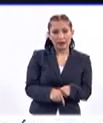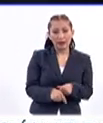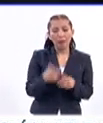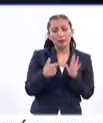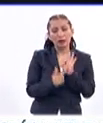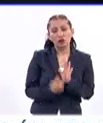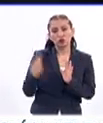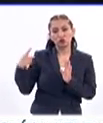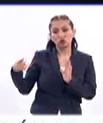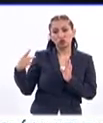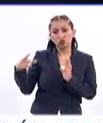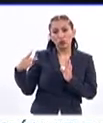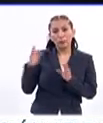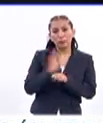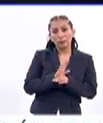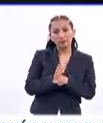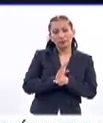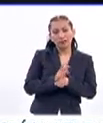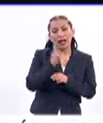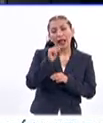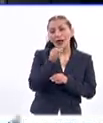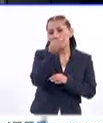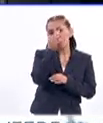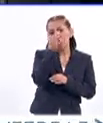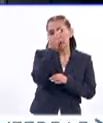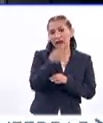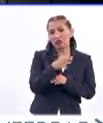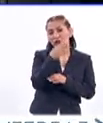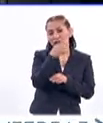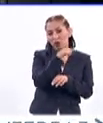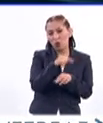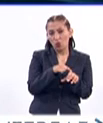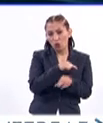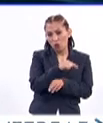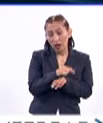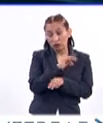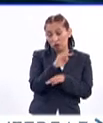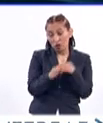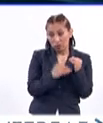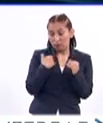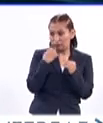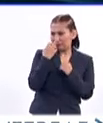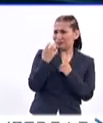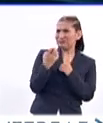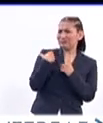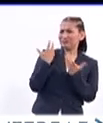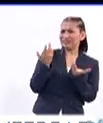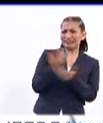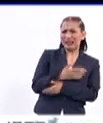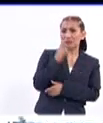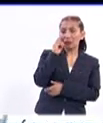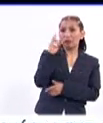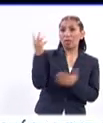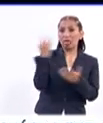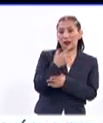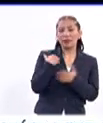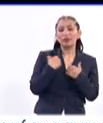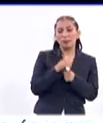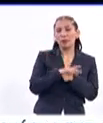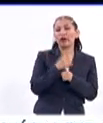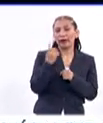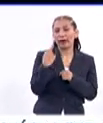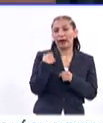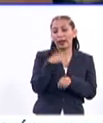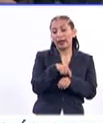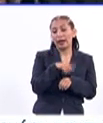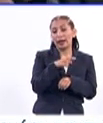a presentar su película La Flor, de 14 horas, que todo el mundo pone el grito en el cielo. Cuando la vean entenderán por